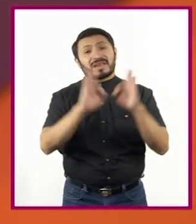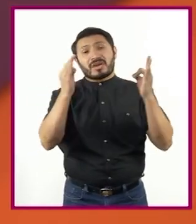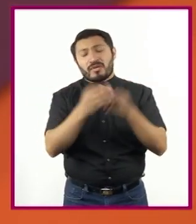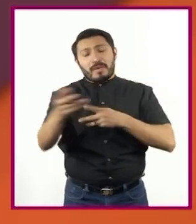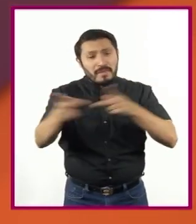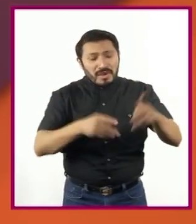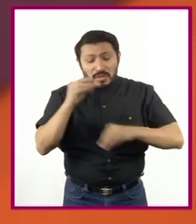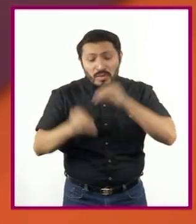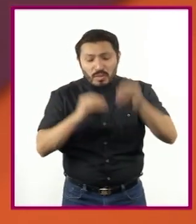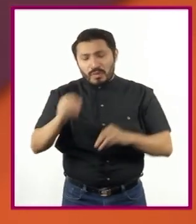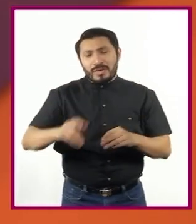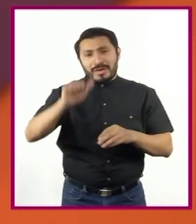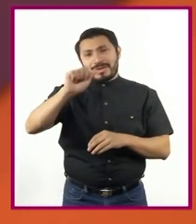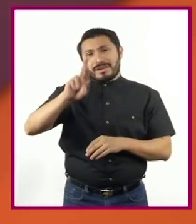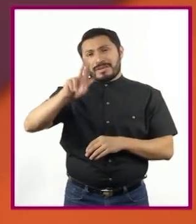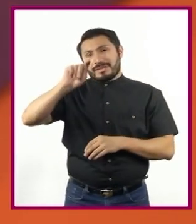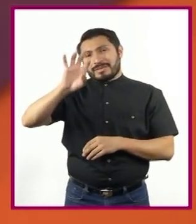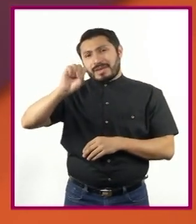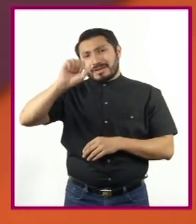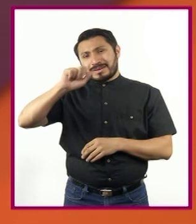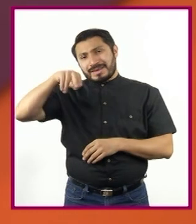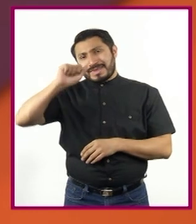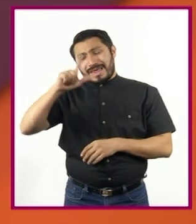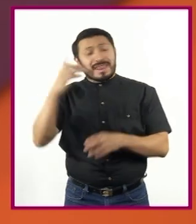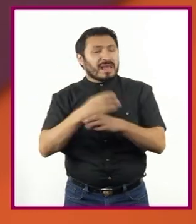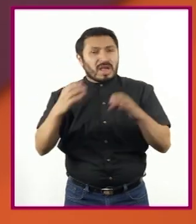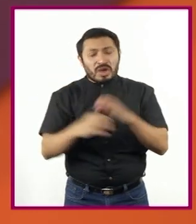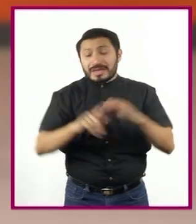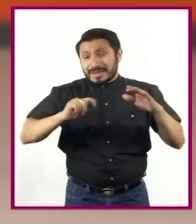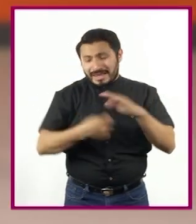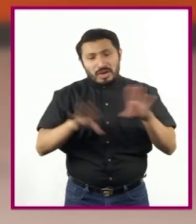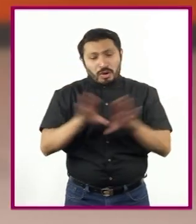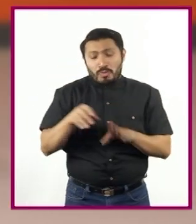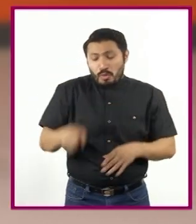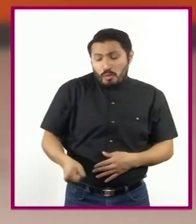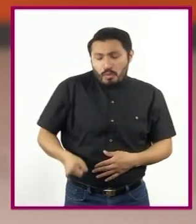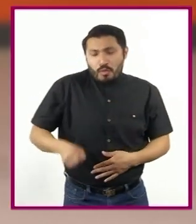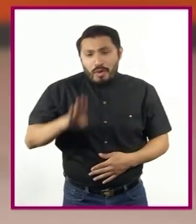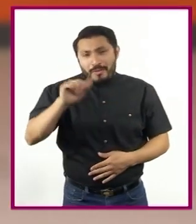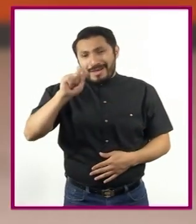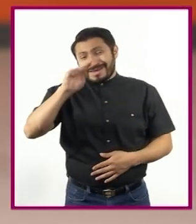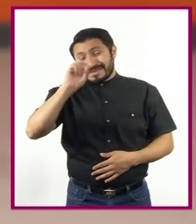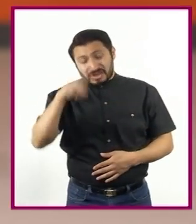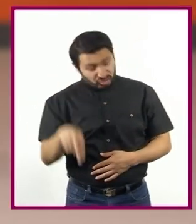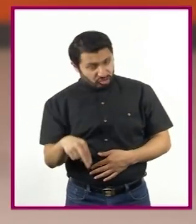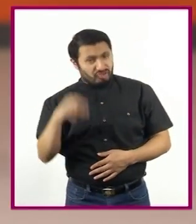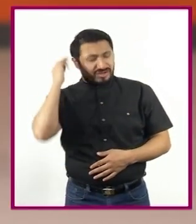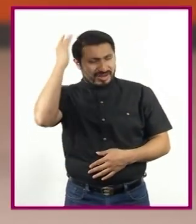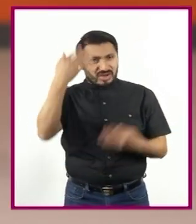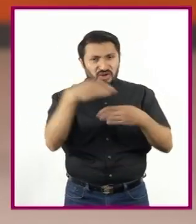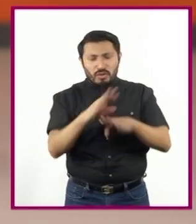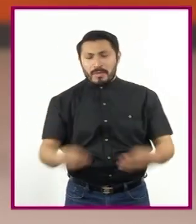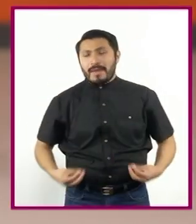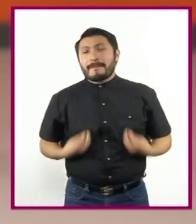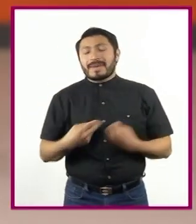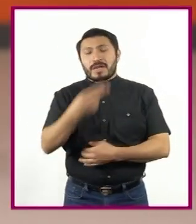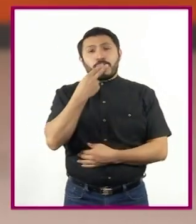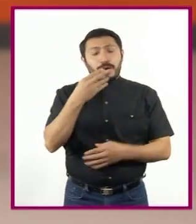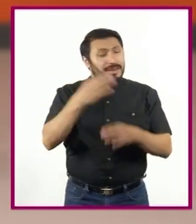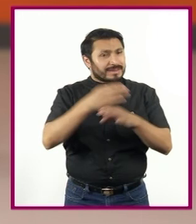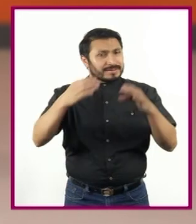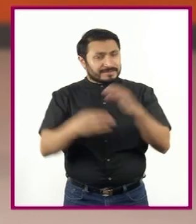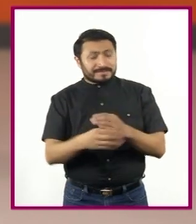producción artesanal de algunos objetos técnicos como los bastones. Reflexionamos sobre la vida útil del objeto